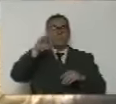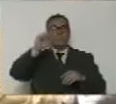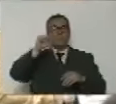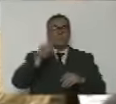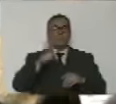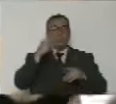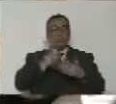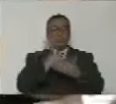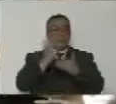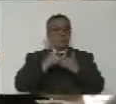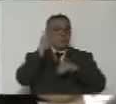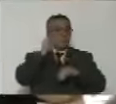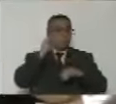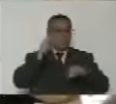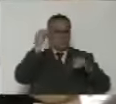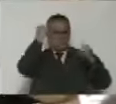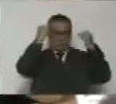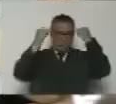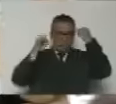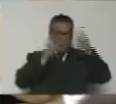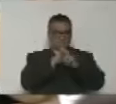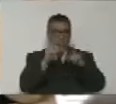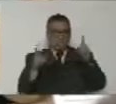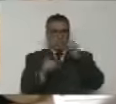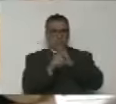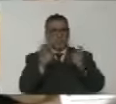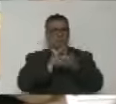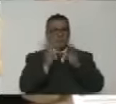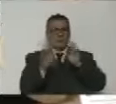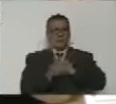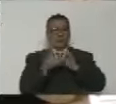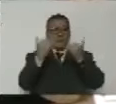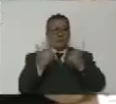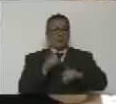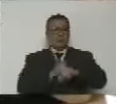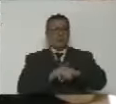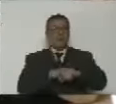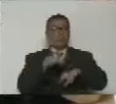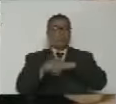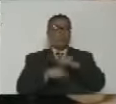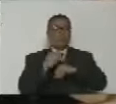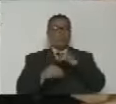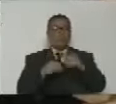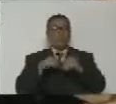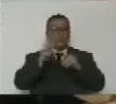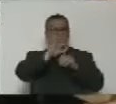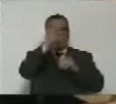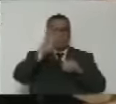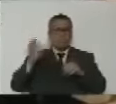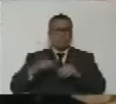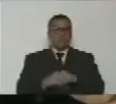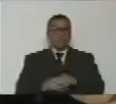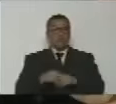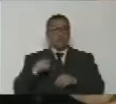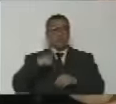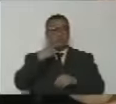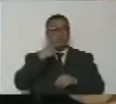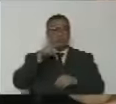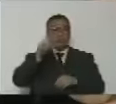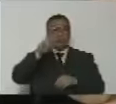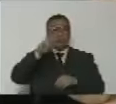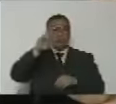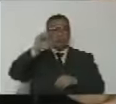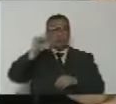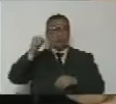se plantea estratégicamente un cambio geopolítico de lo que hasta ahora había sido su diseño de batalla. La toma de Angostura y